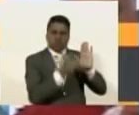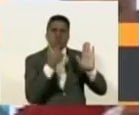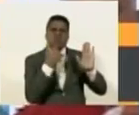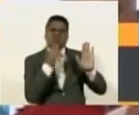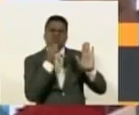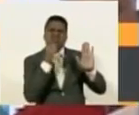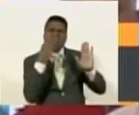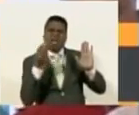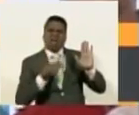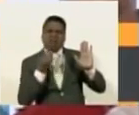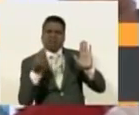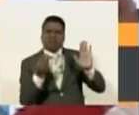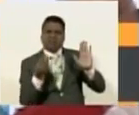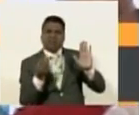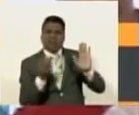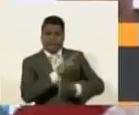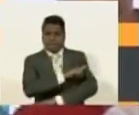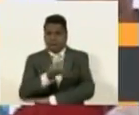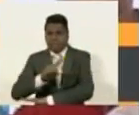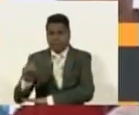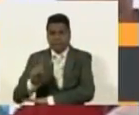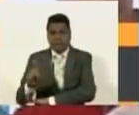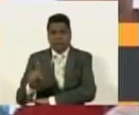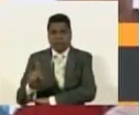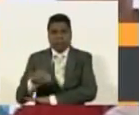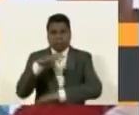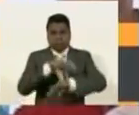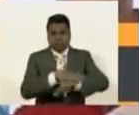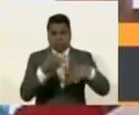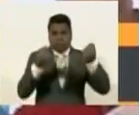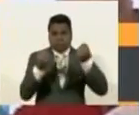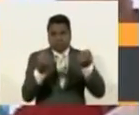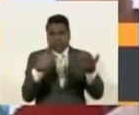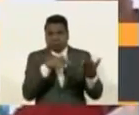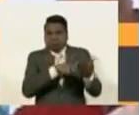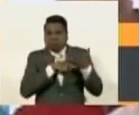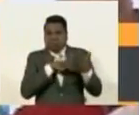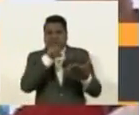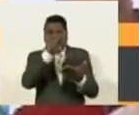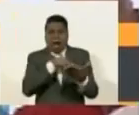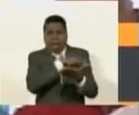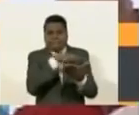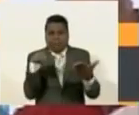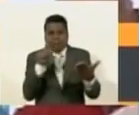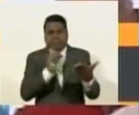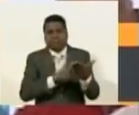¿Cuál es la sanción que debe imponérsele a quien viole esta constitución y atente contra ella y quiera eliminarla?